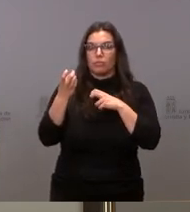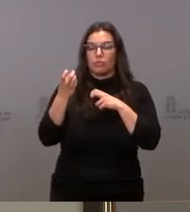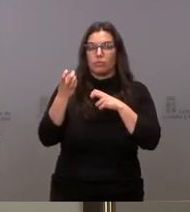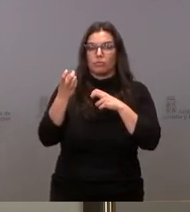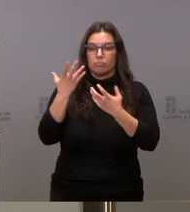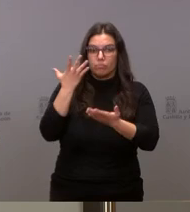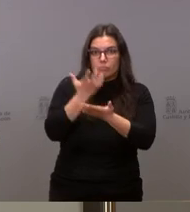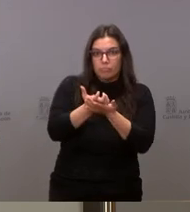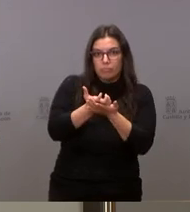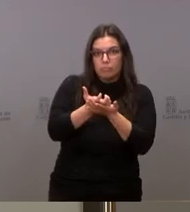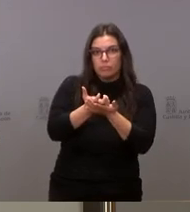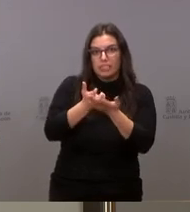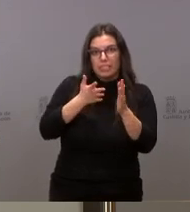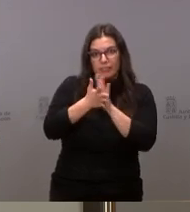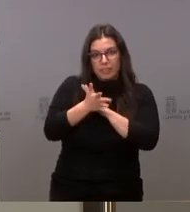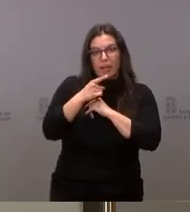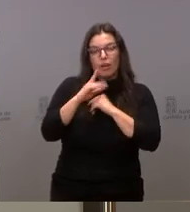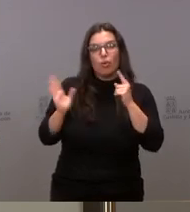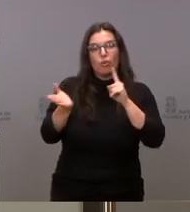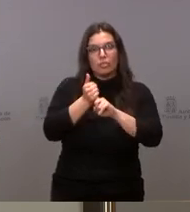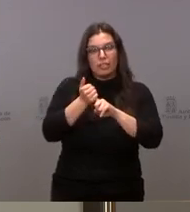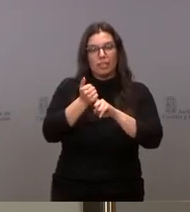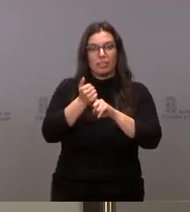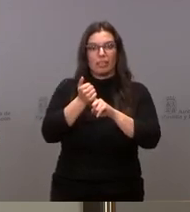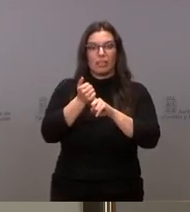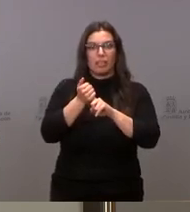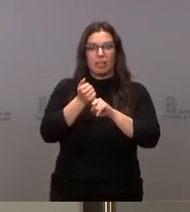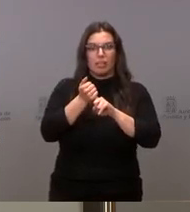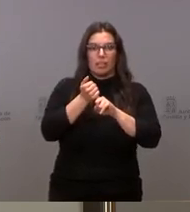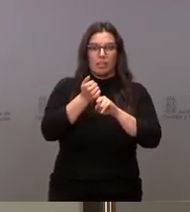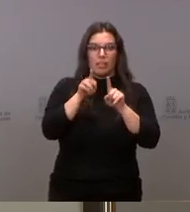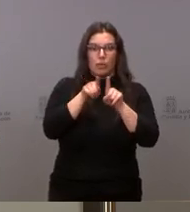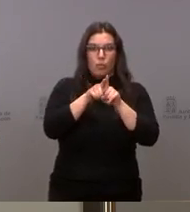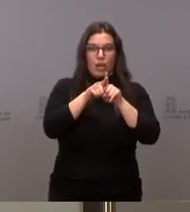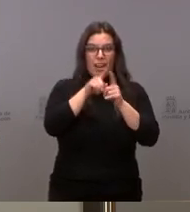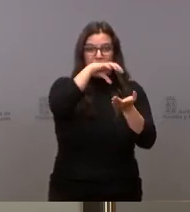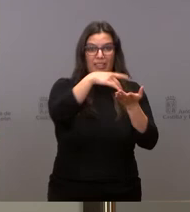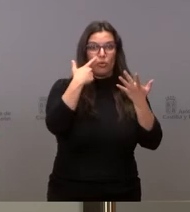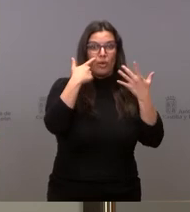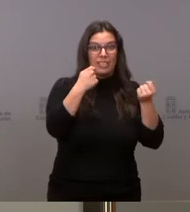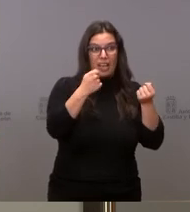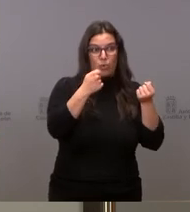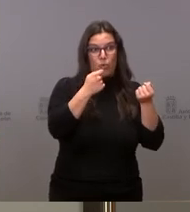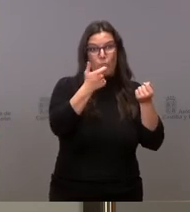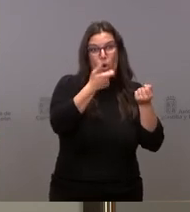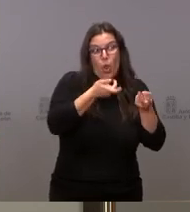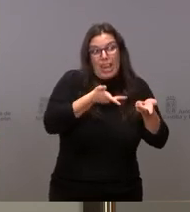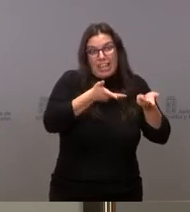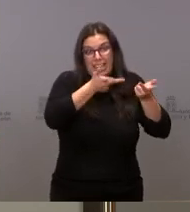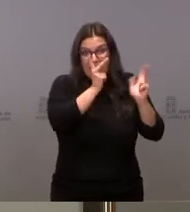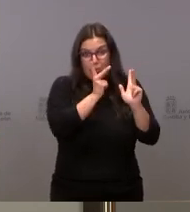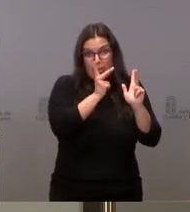bueno se cree que se va a conseguir descongestionar la atención primaria y acabar con la